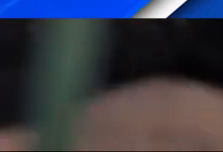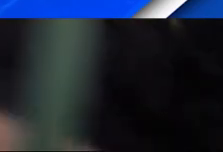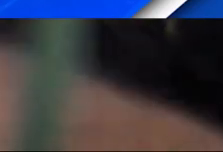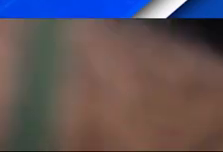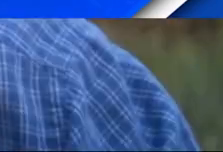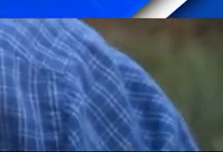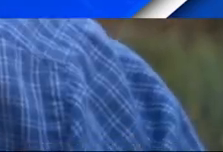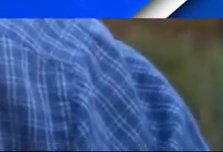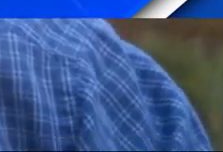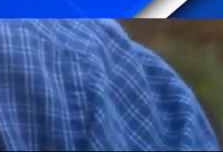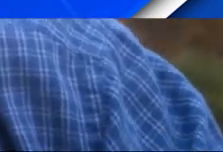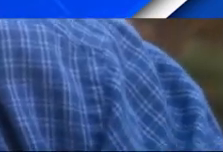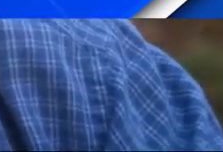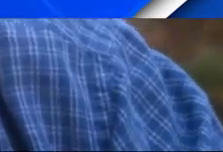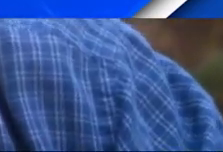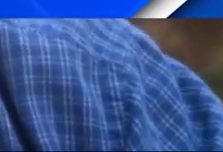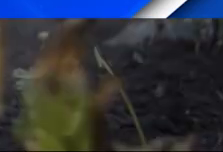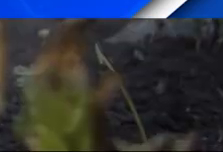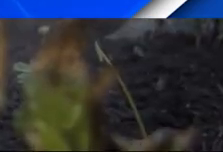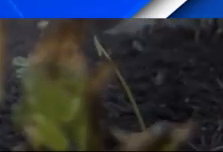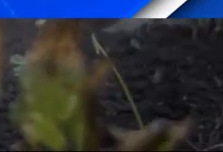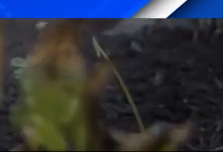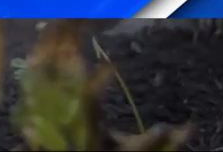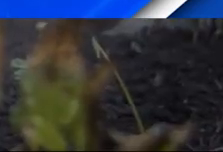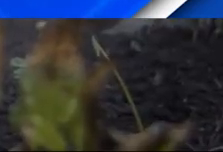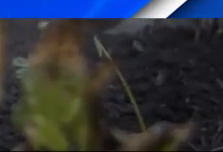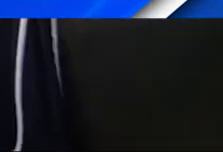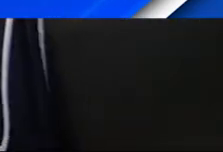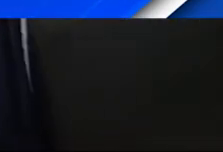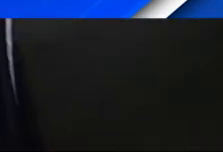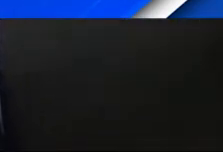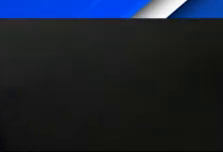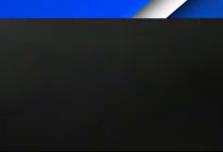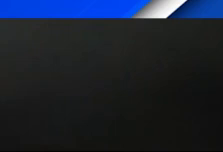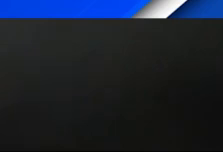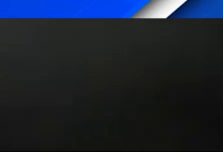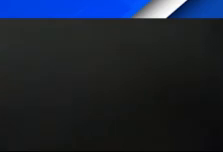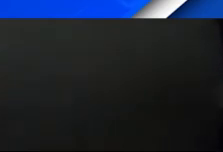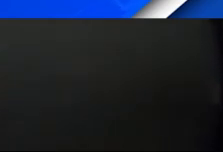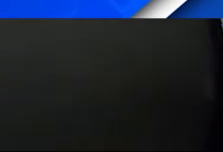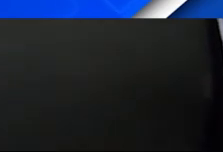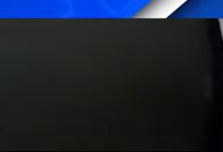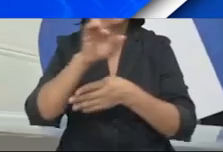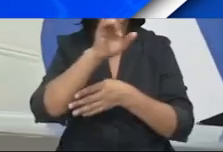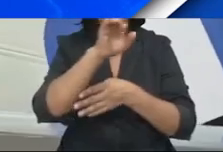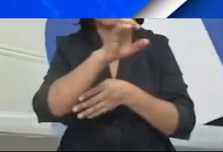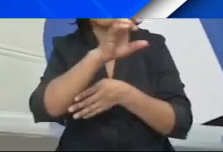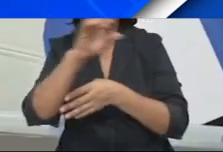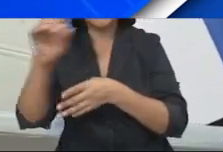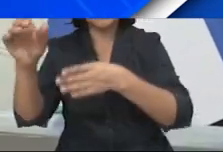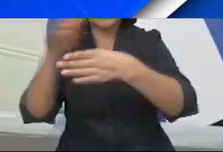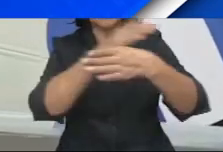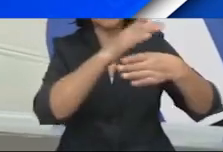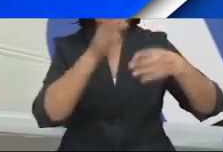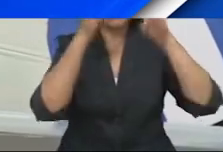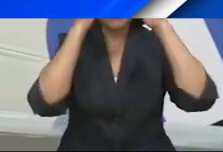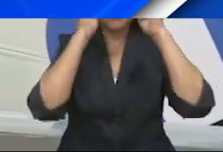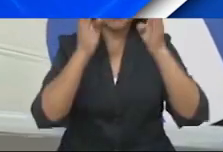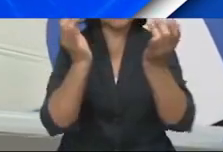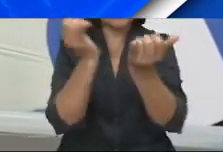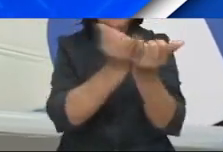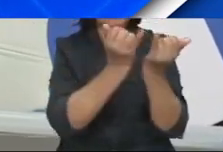ciudad, viviendas solidarias, energía eléctrica, agua potable y red de alcantarillado y